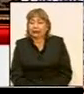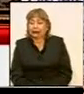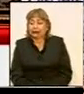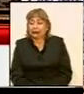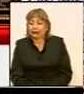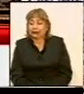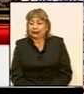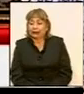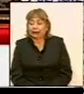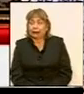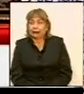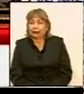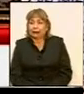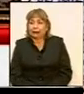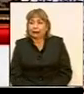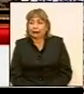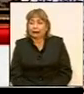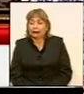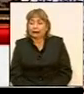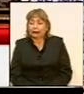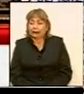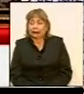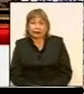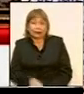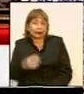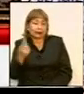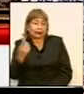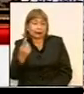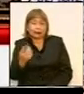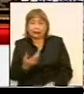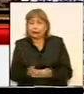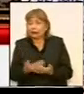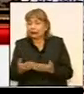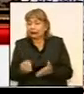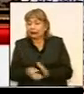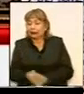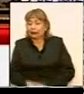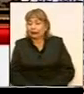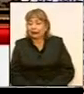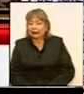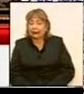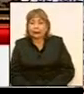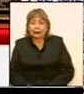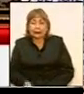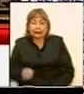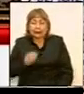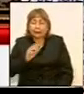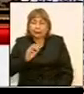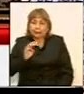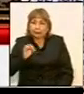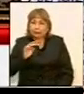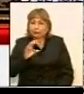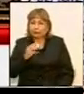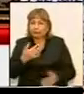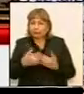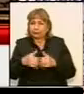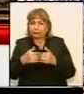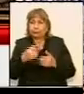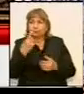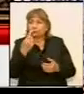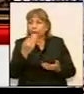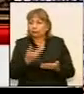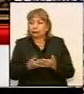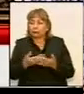por favor. Esto es solamente por mencionar un caso, productos metalmecánicos. Es una